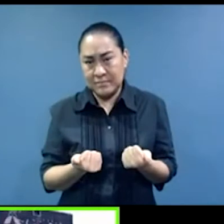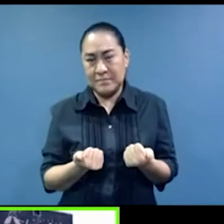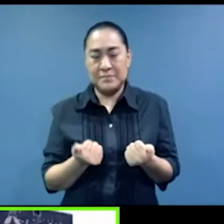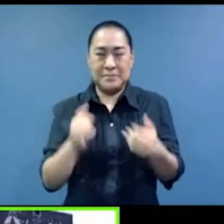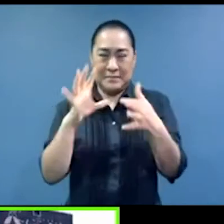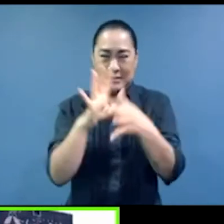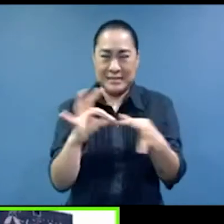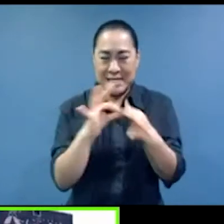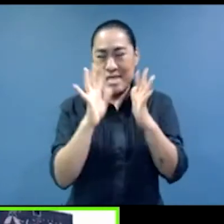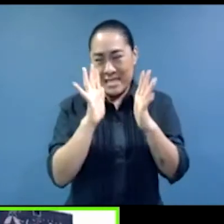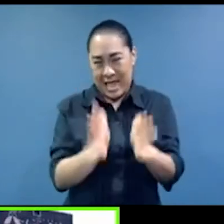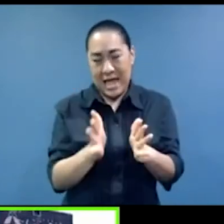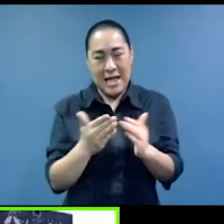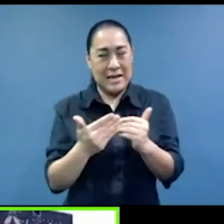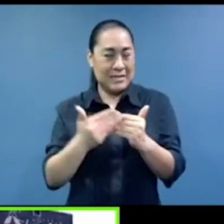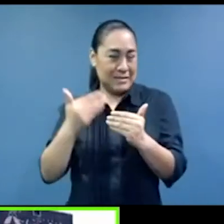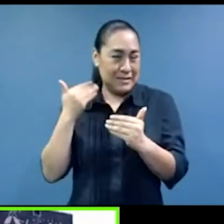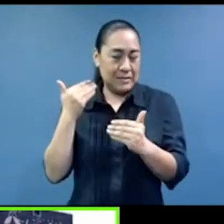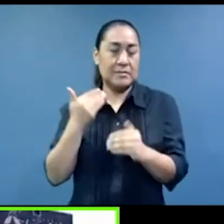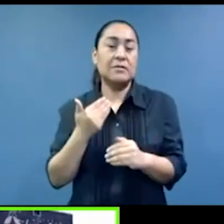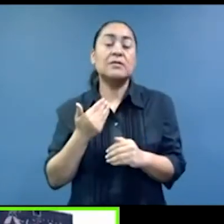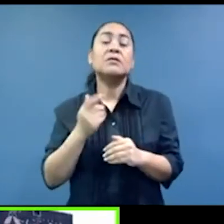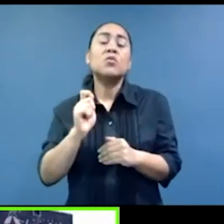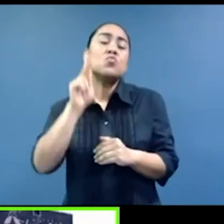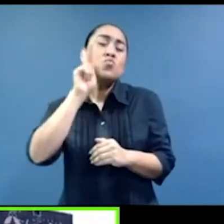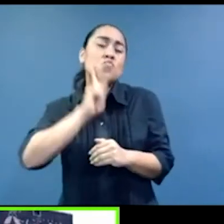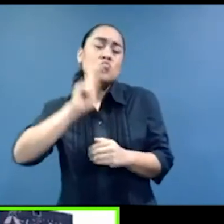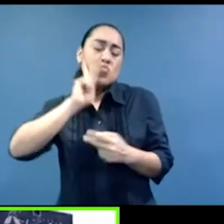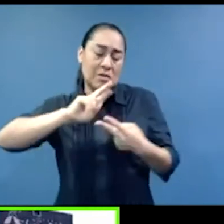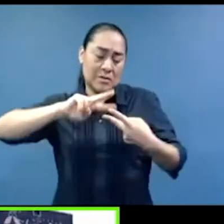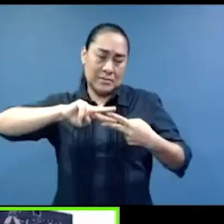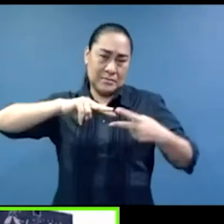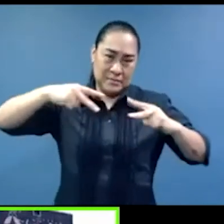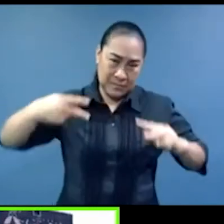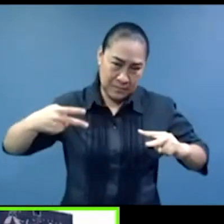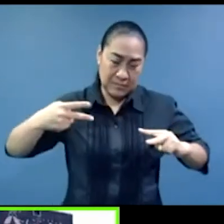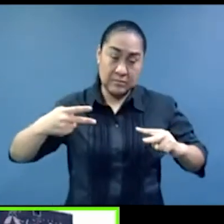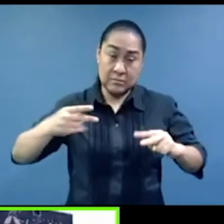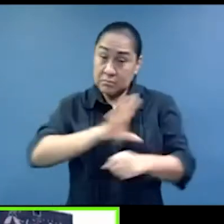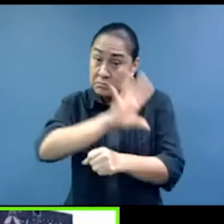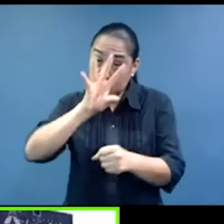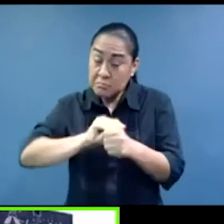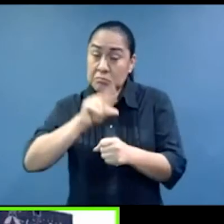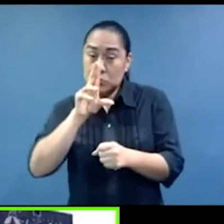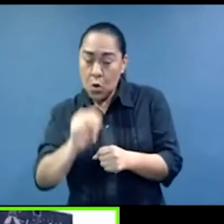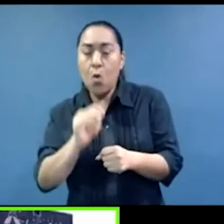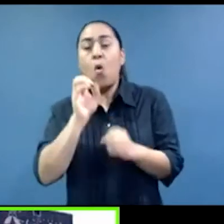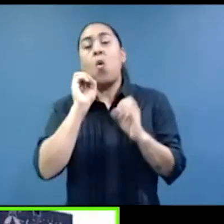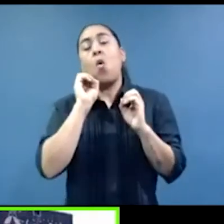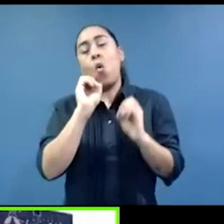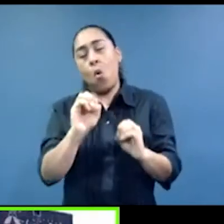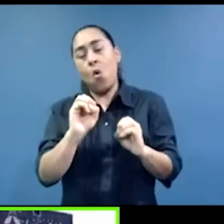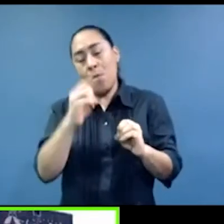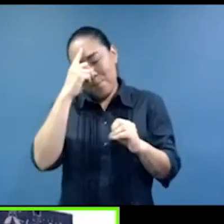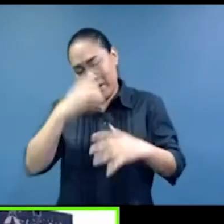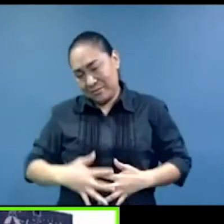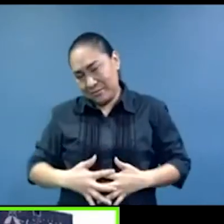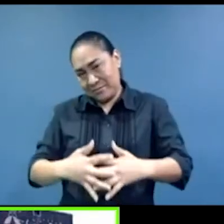otros casos también, que la prueba genética no es plena y que en la reproducción humana asistida no siempre